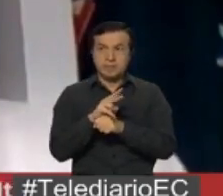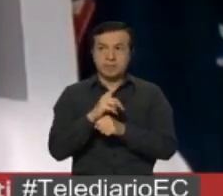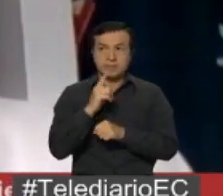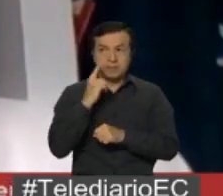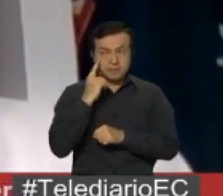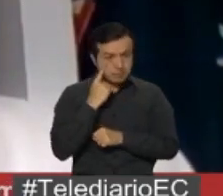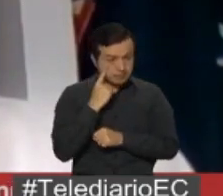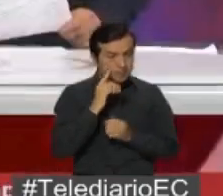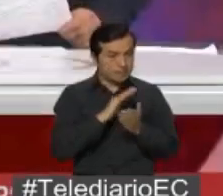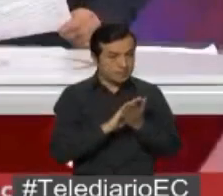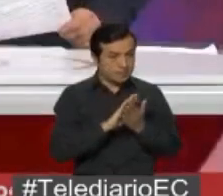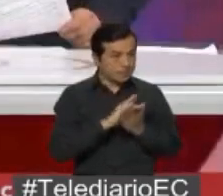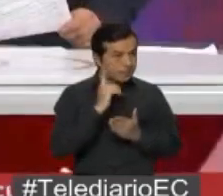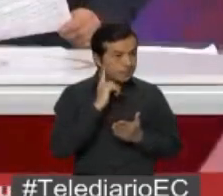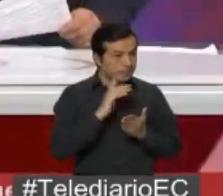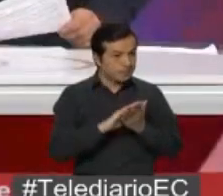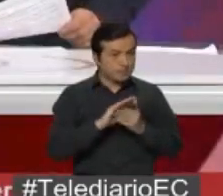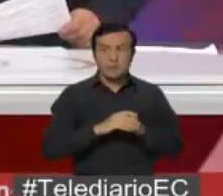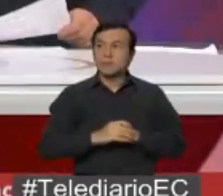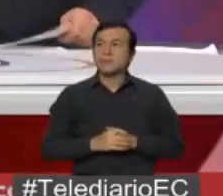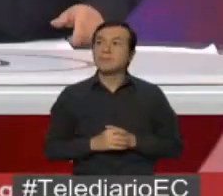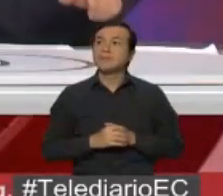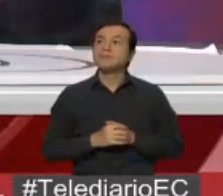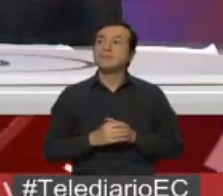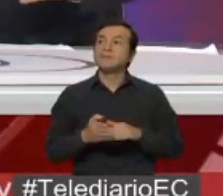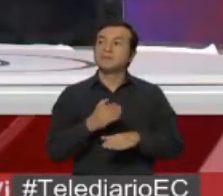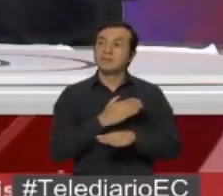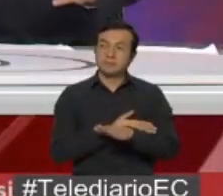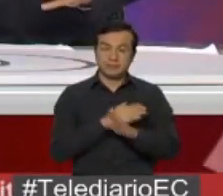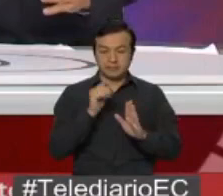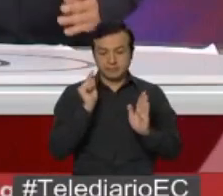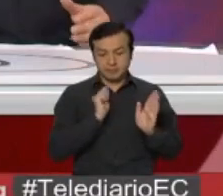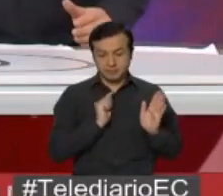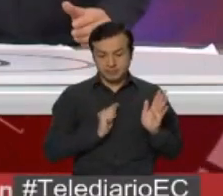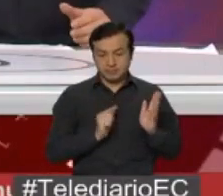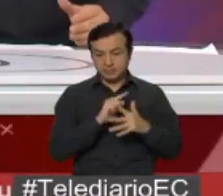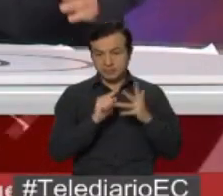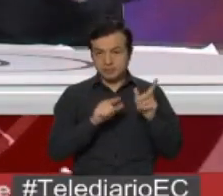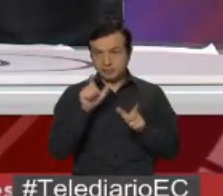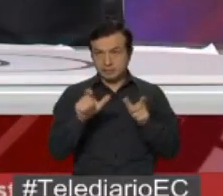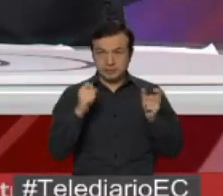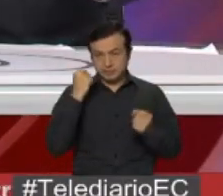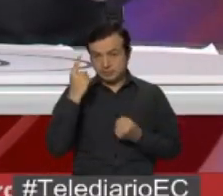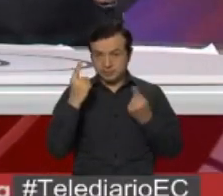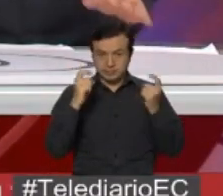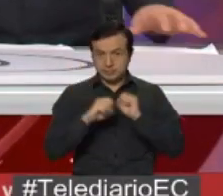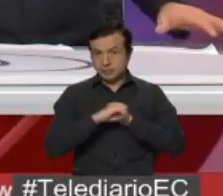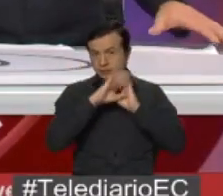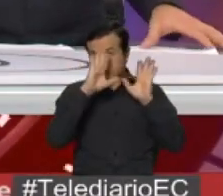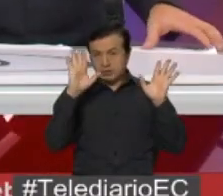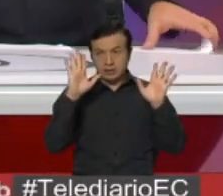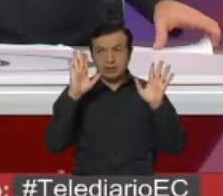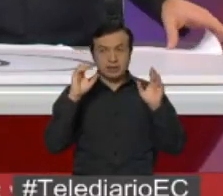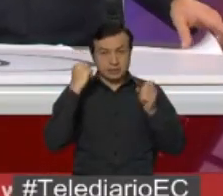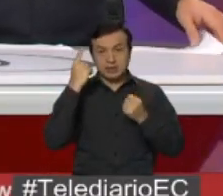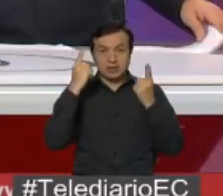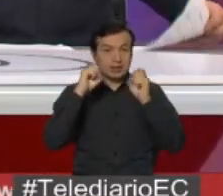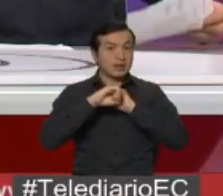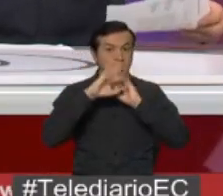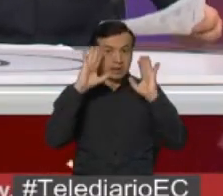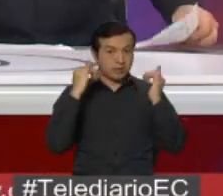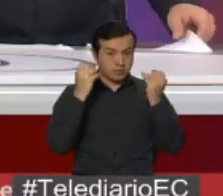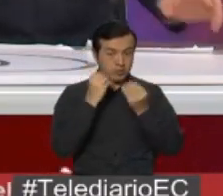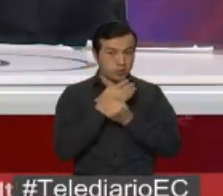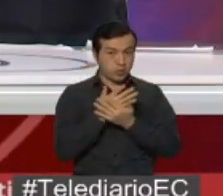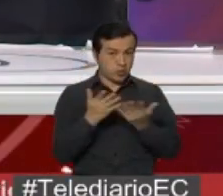perdón dígame bueno quisiera que vayamos por partes para que la ciudadanía pueda tener una mayor claridad del tema que estamos